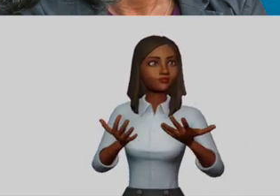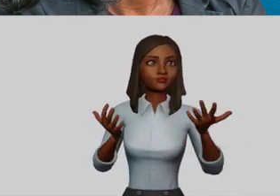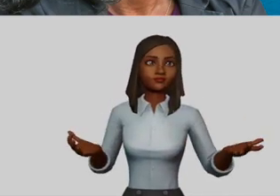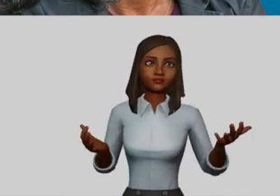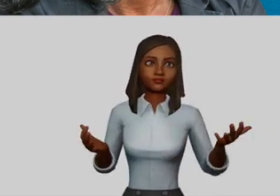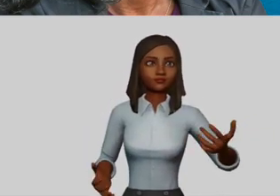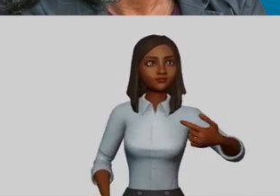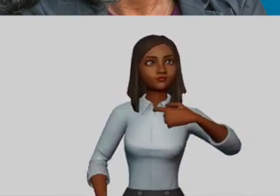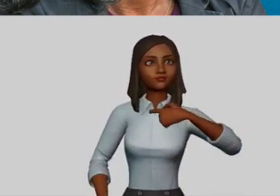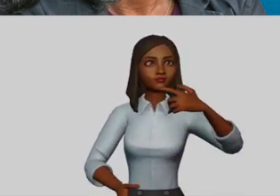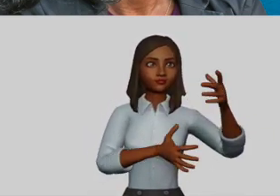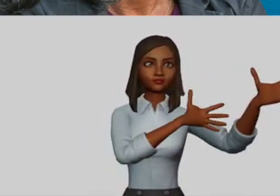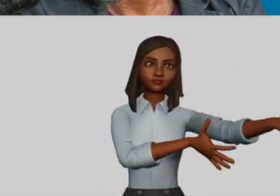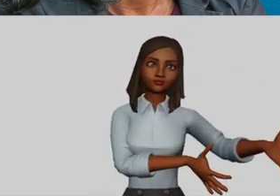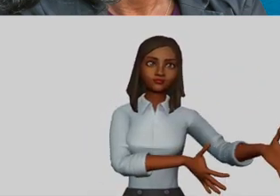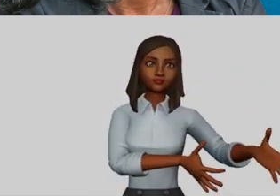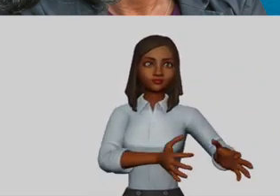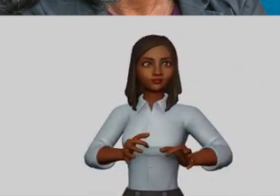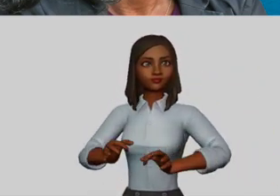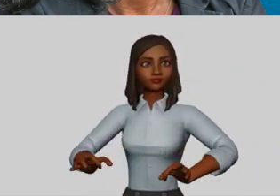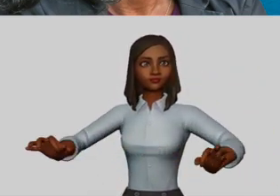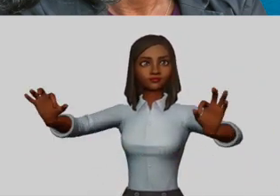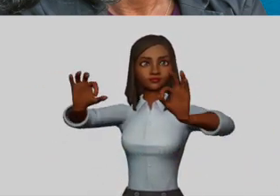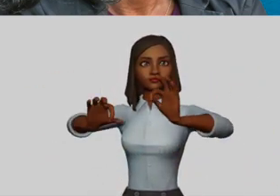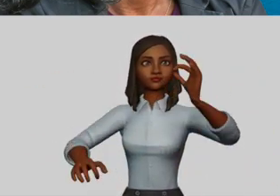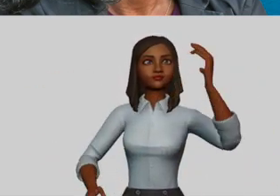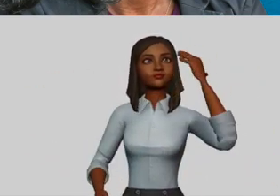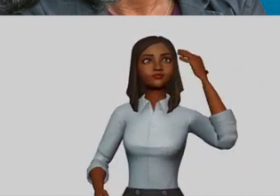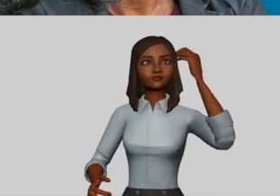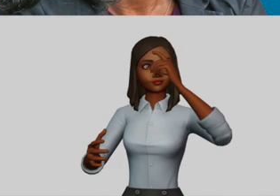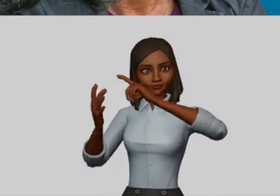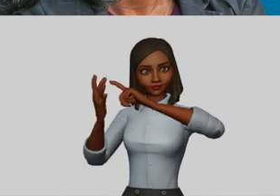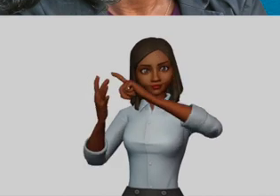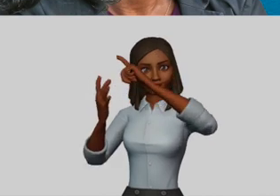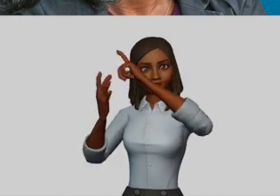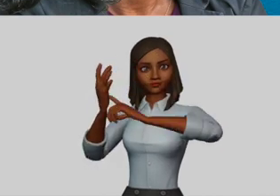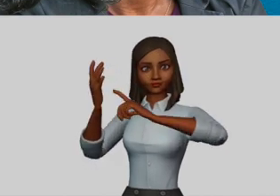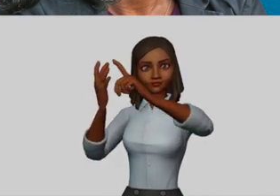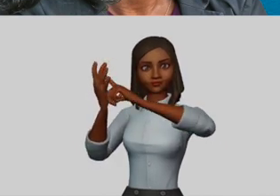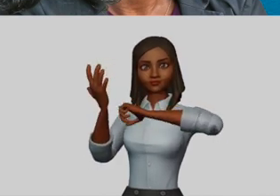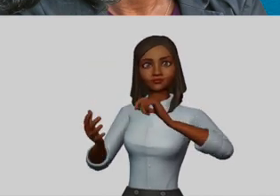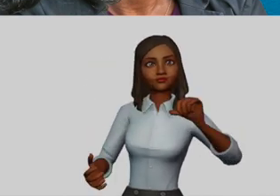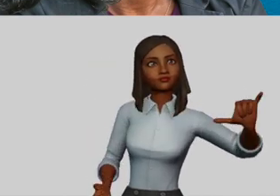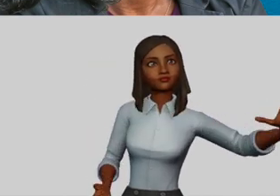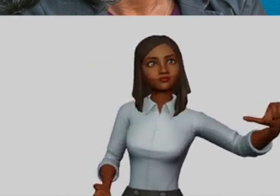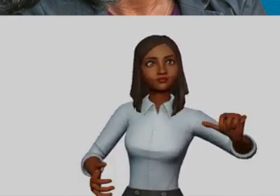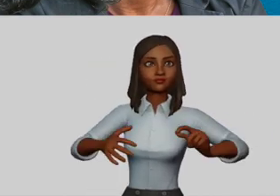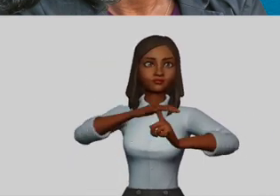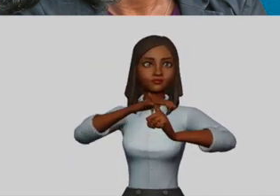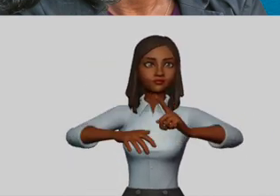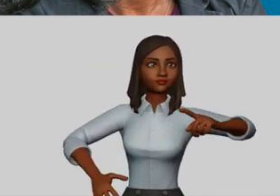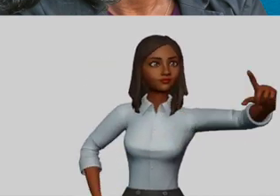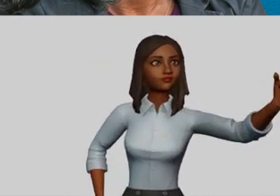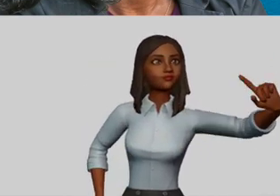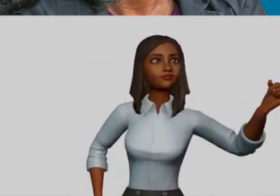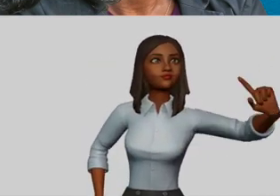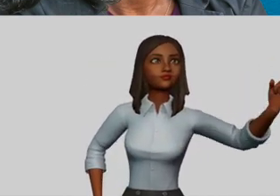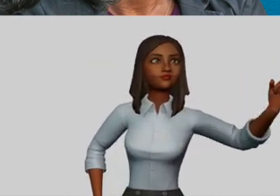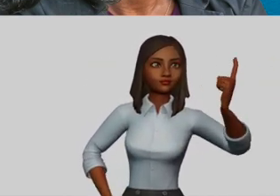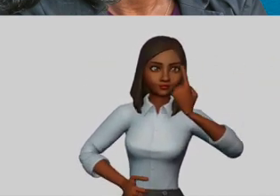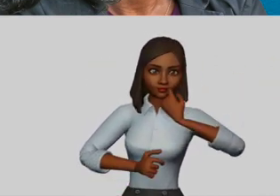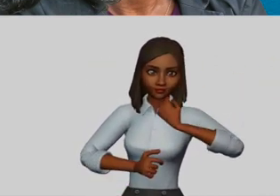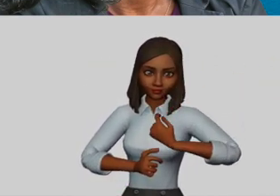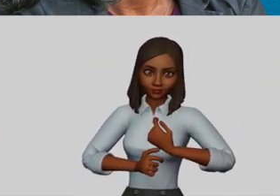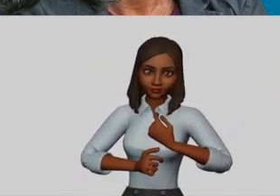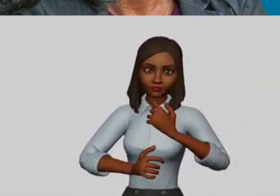poder entender el problema. Entonces, resulta que después de nosotros los tres nos sentamos, Nico dice, oye, Nicolás, ¿es posible